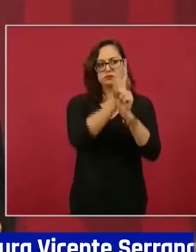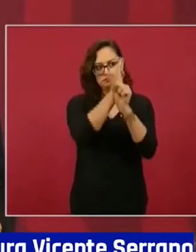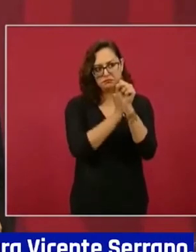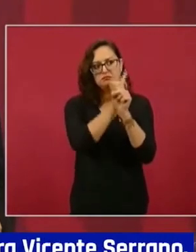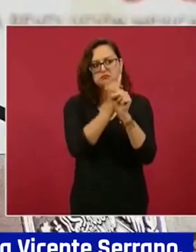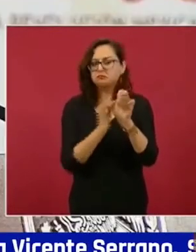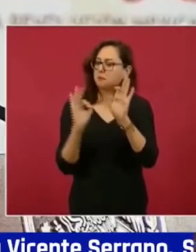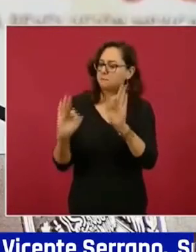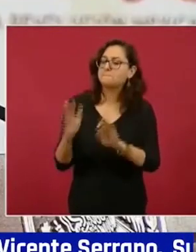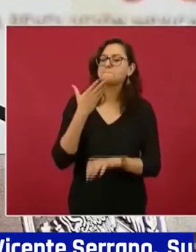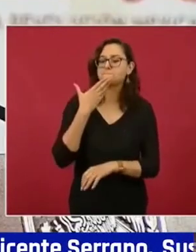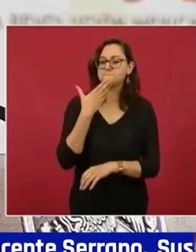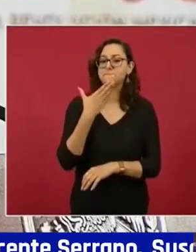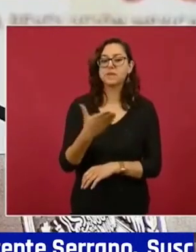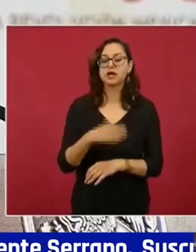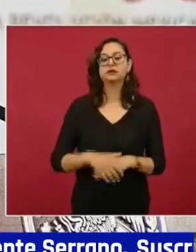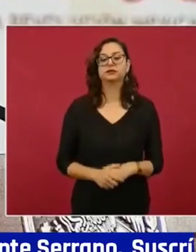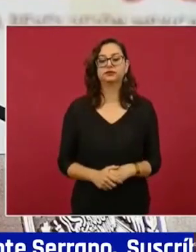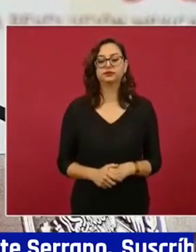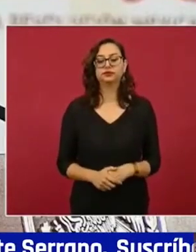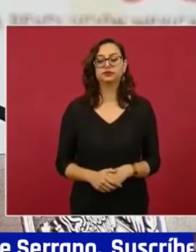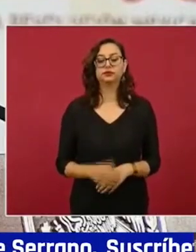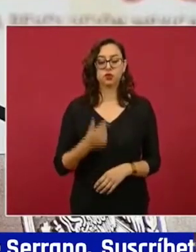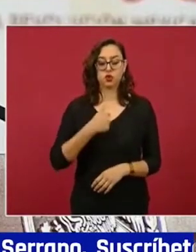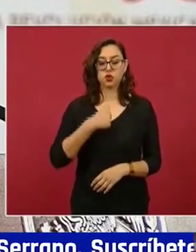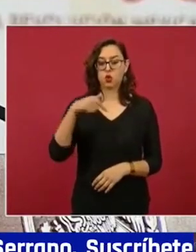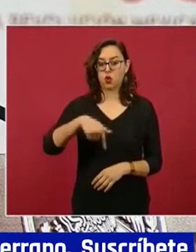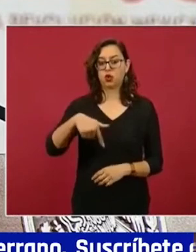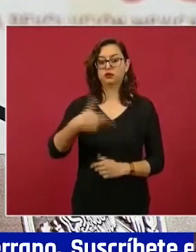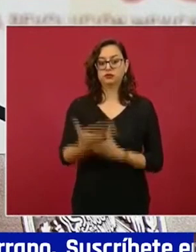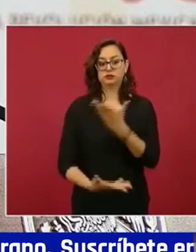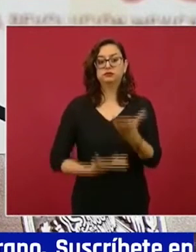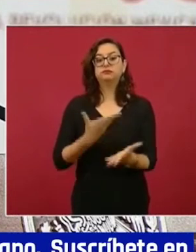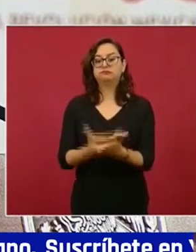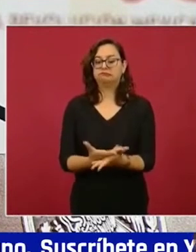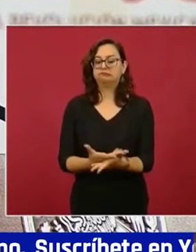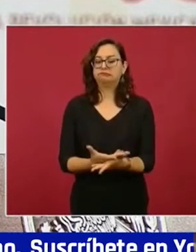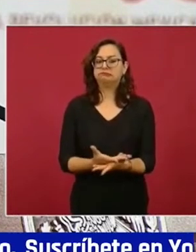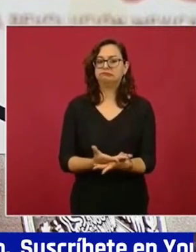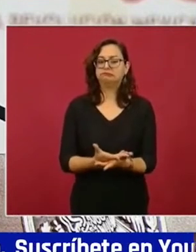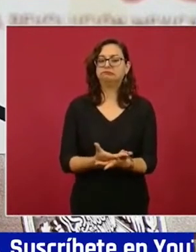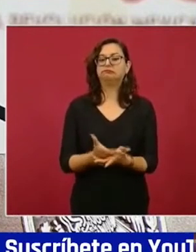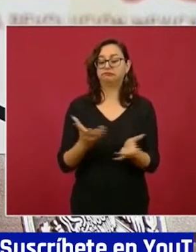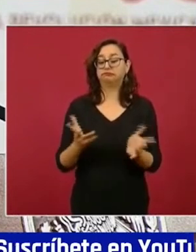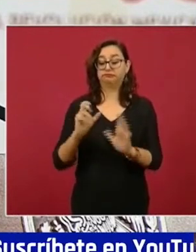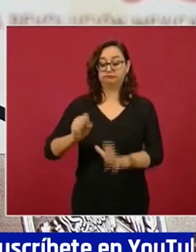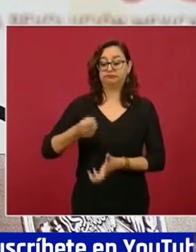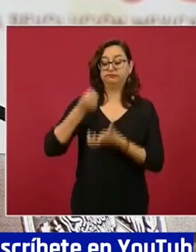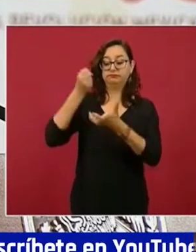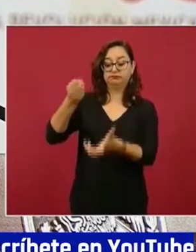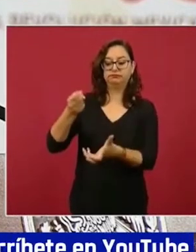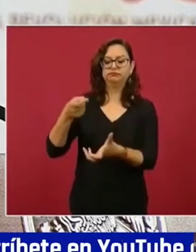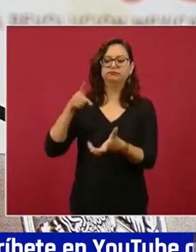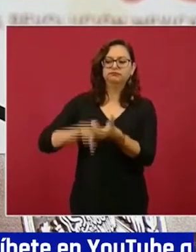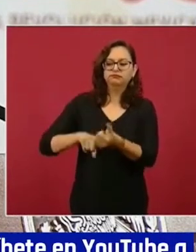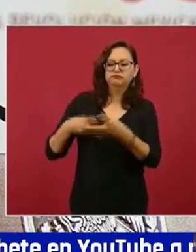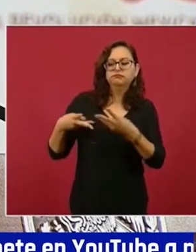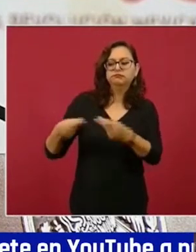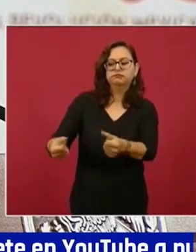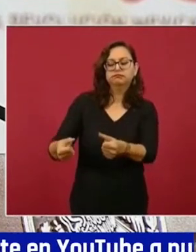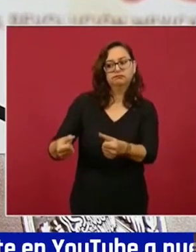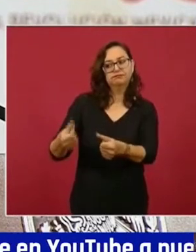que de manera muy respetuosa íbamos a hacer una revisión del presupuesto del INE.